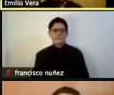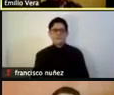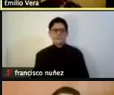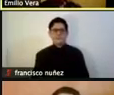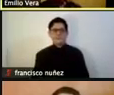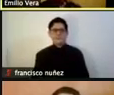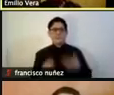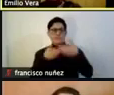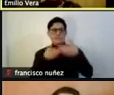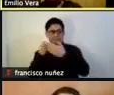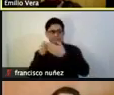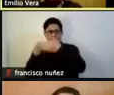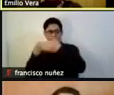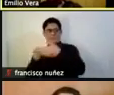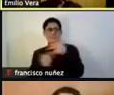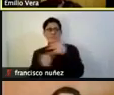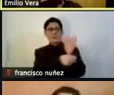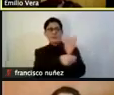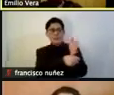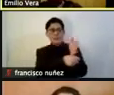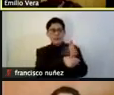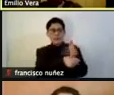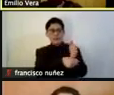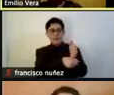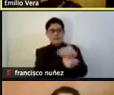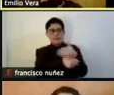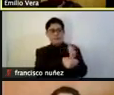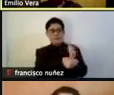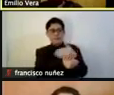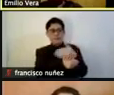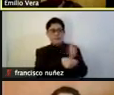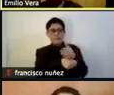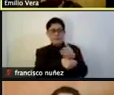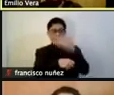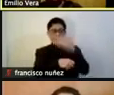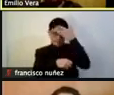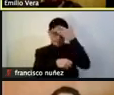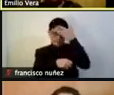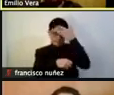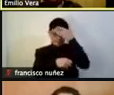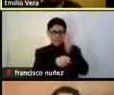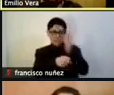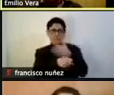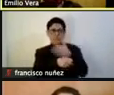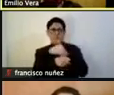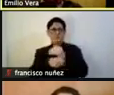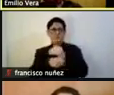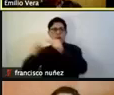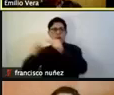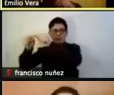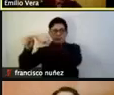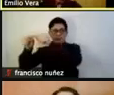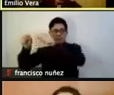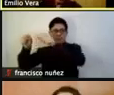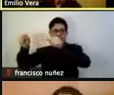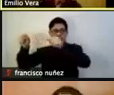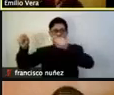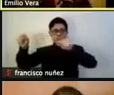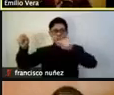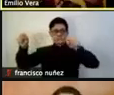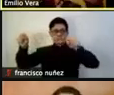un tramo de una gran línea que se hizo, un tramo que está